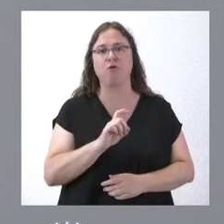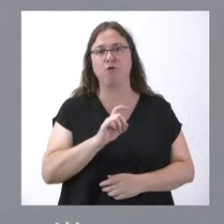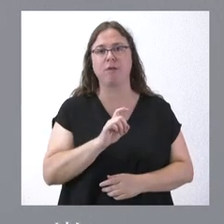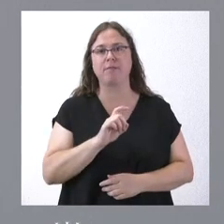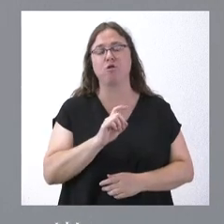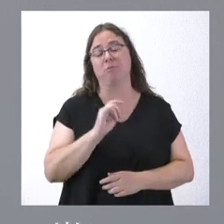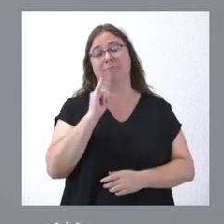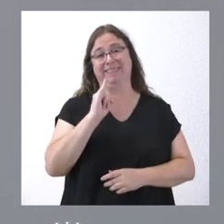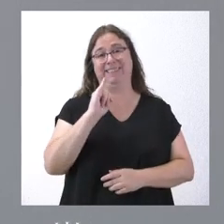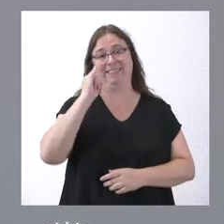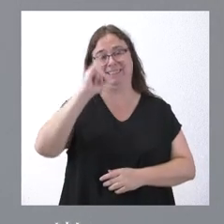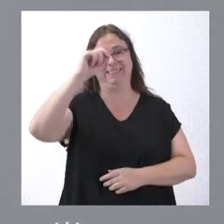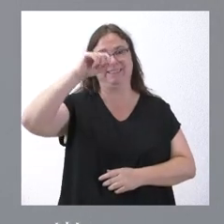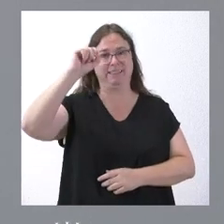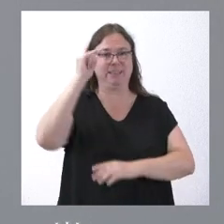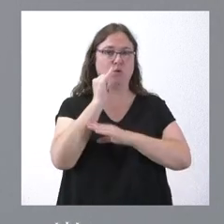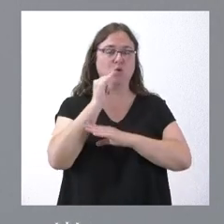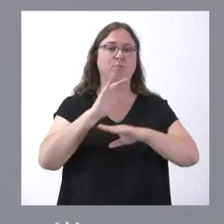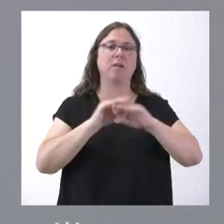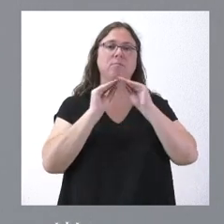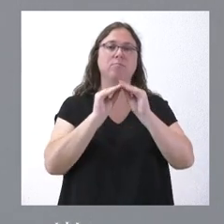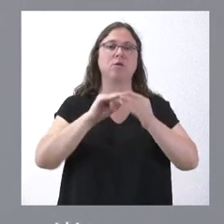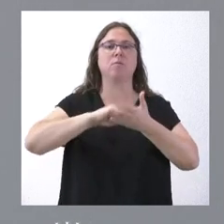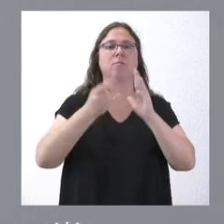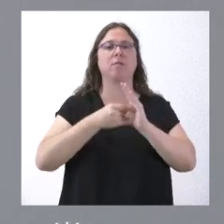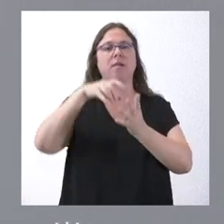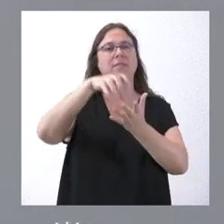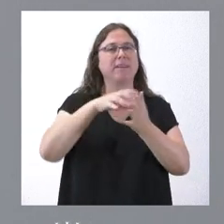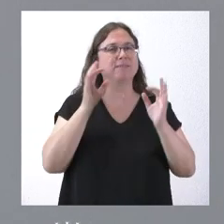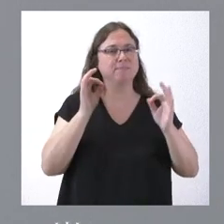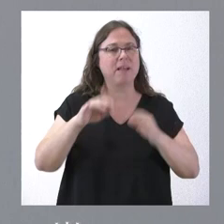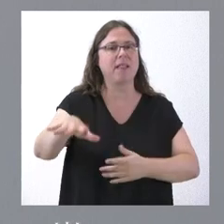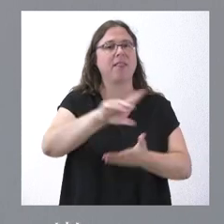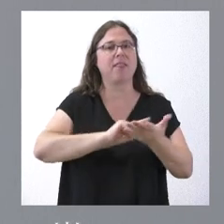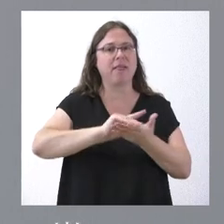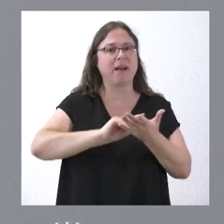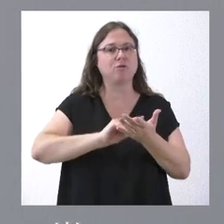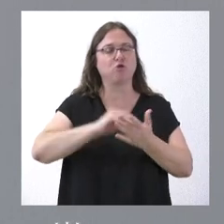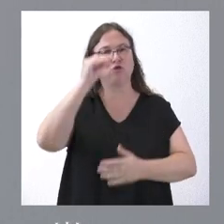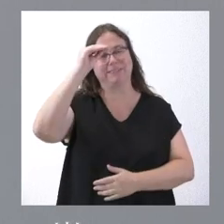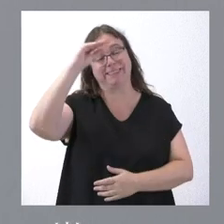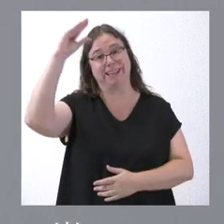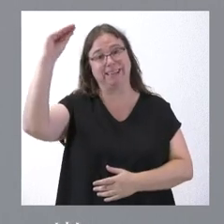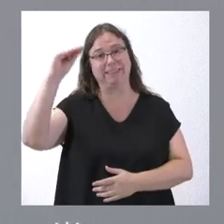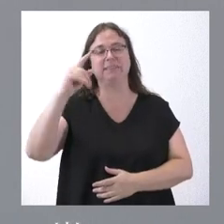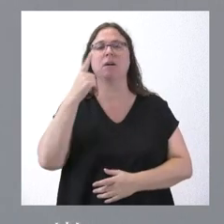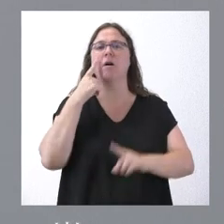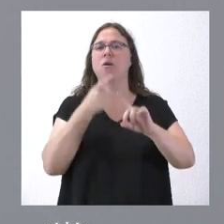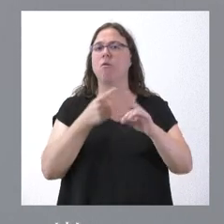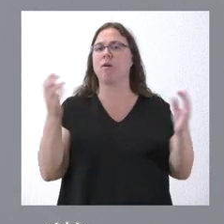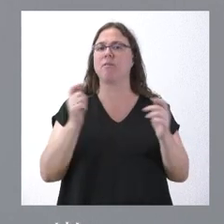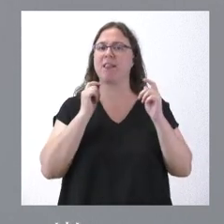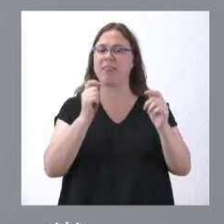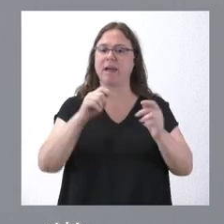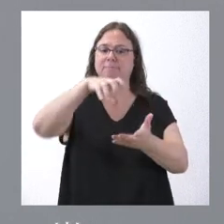Institute para el desarrollo y ejecución del proyecto Centro de Especialización en Espacio de Datos Inteligentes. El objetivo es poner en marcha en Zamora